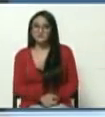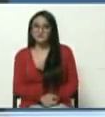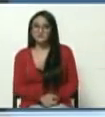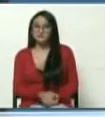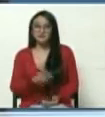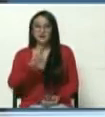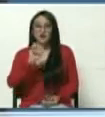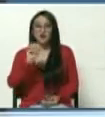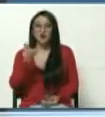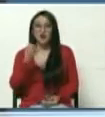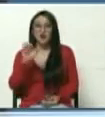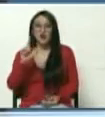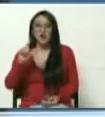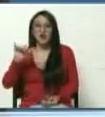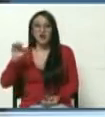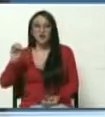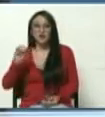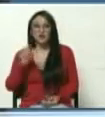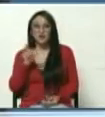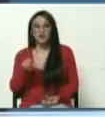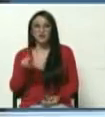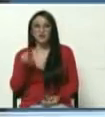Rogelio Rafael Lozada Briceño,